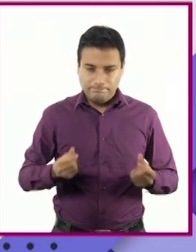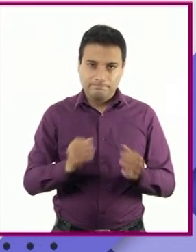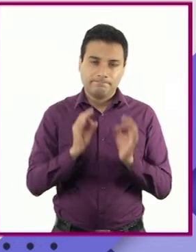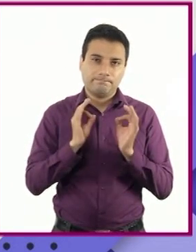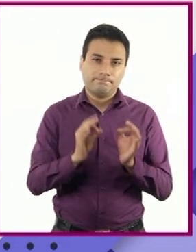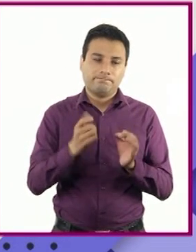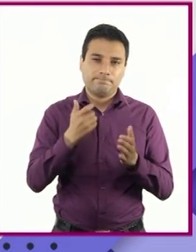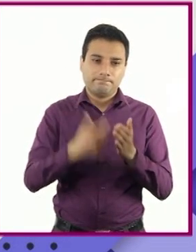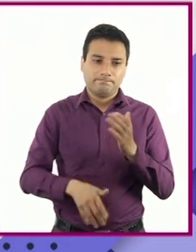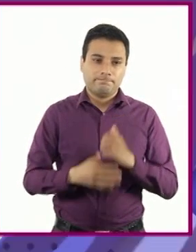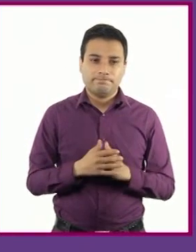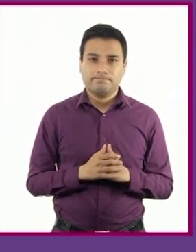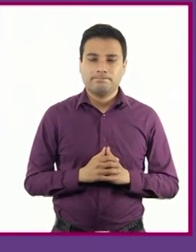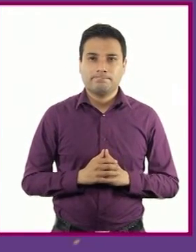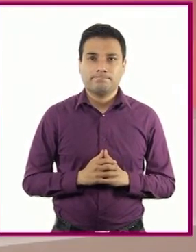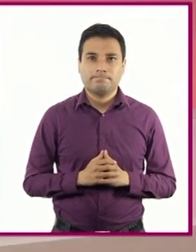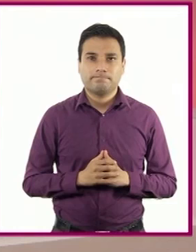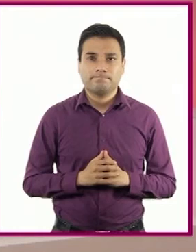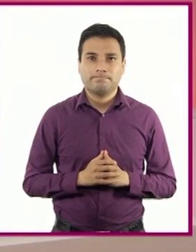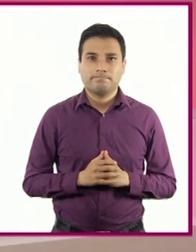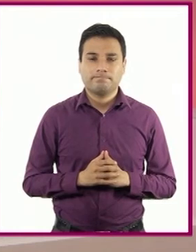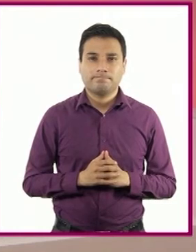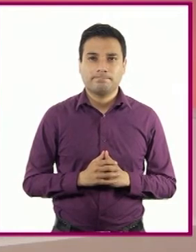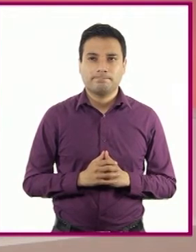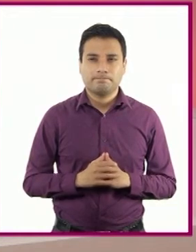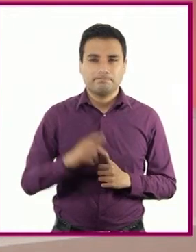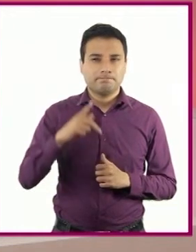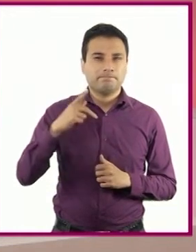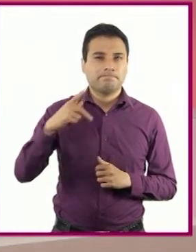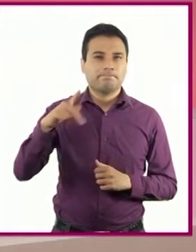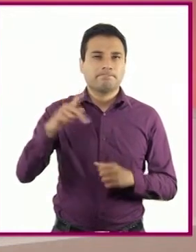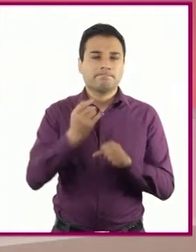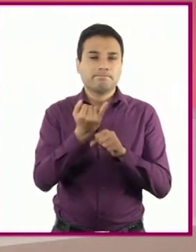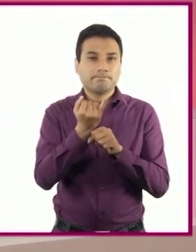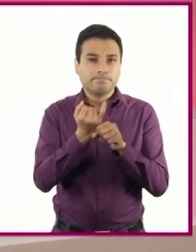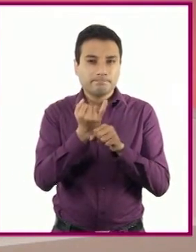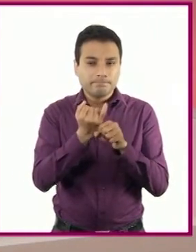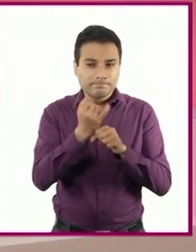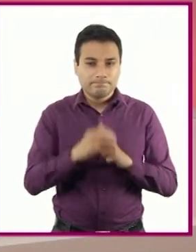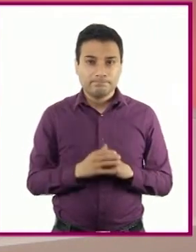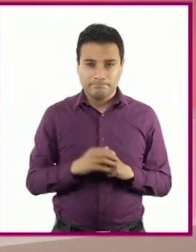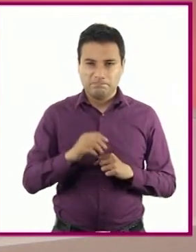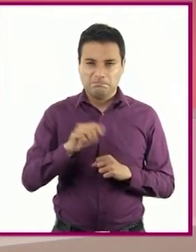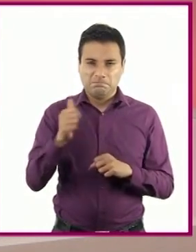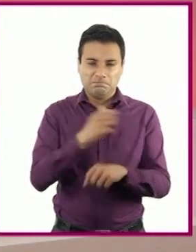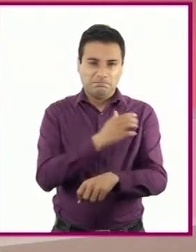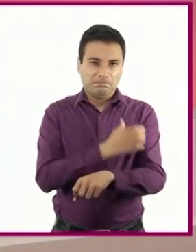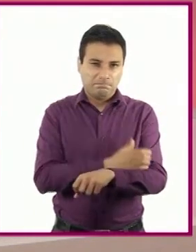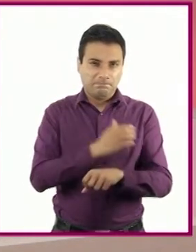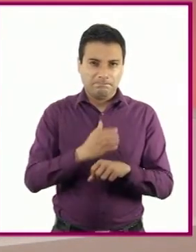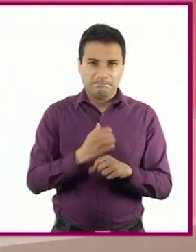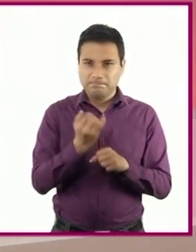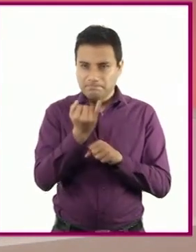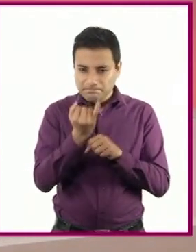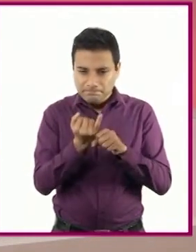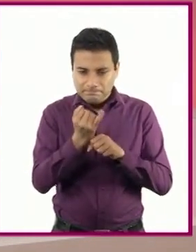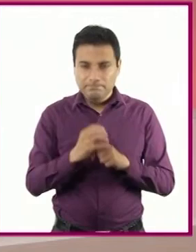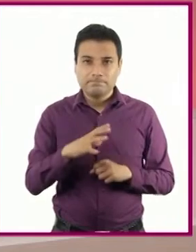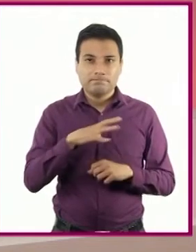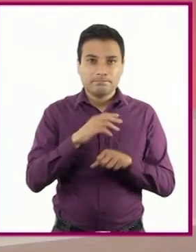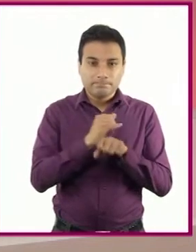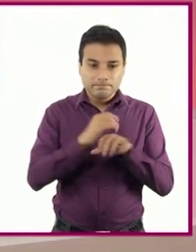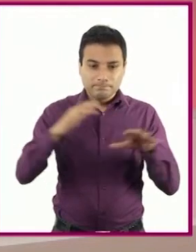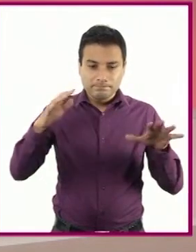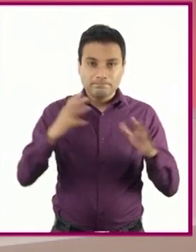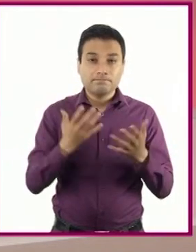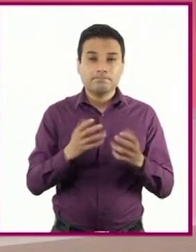no generarían resistencia. En uno de sus trabajos, la investigadora y sus colaboradores recopilaron información